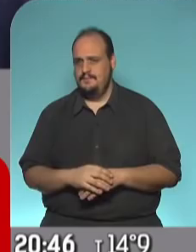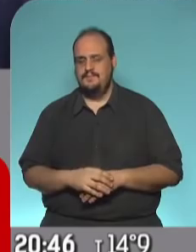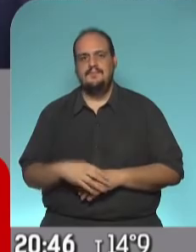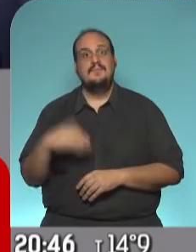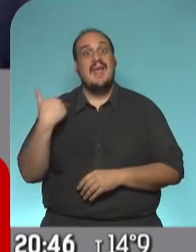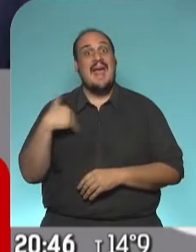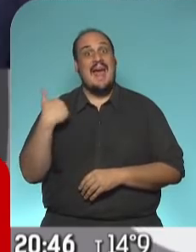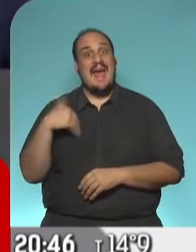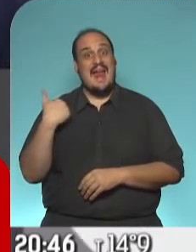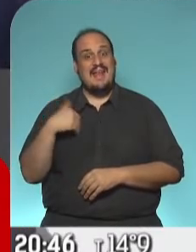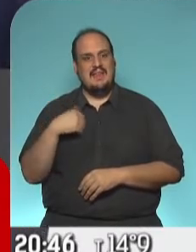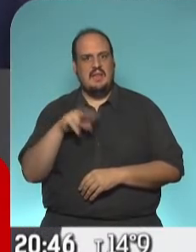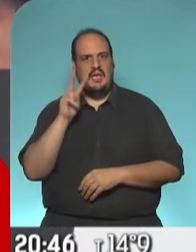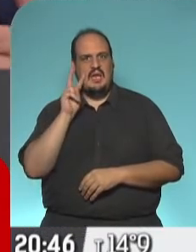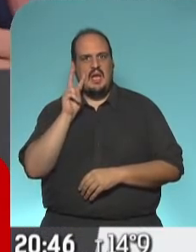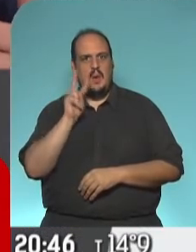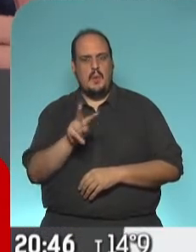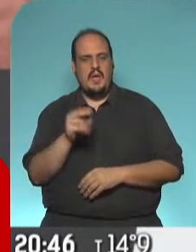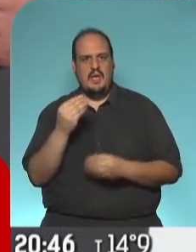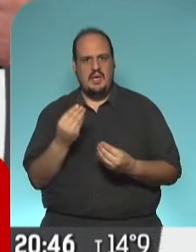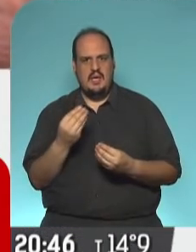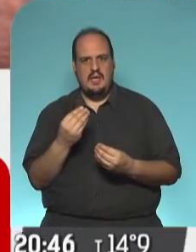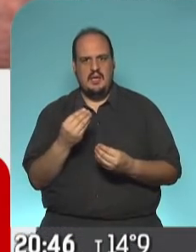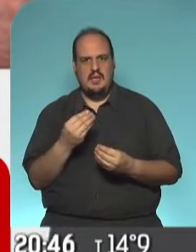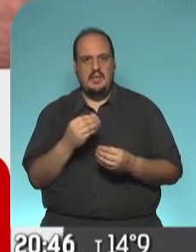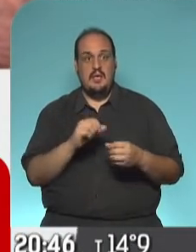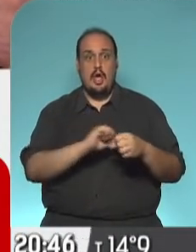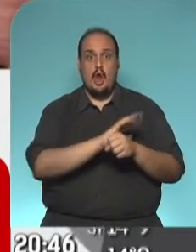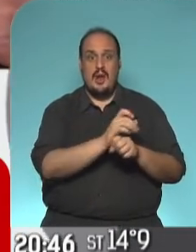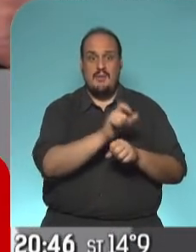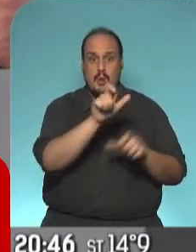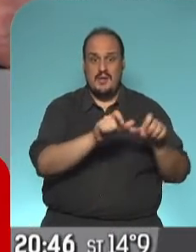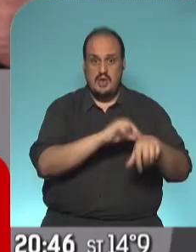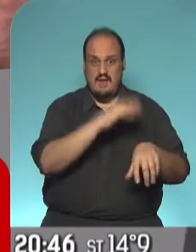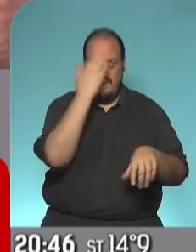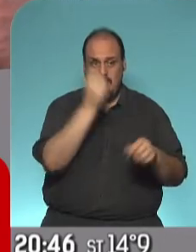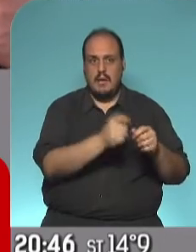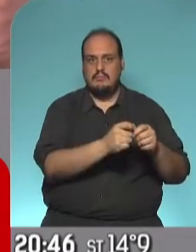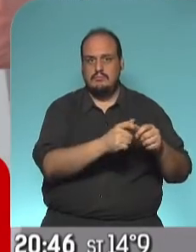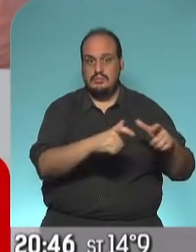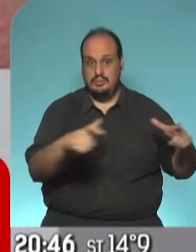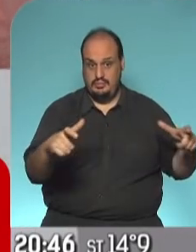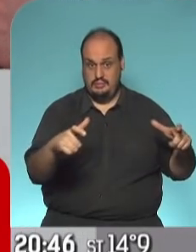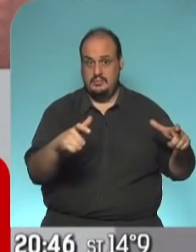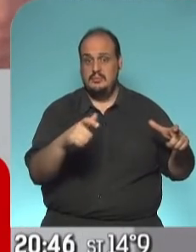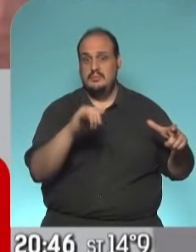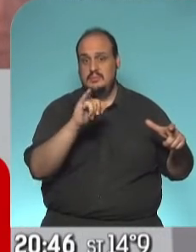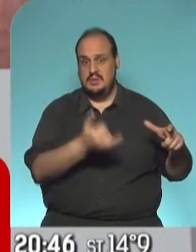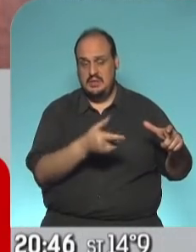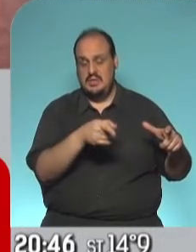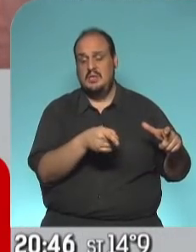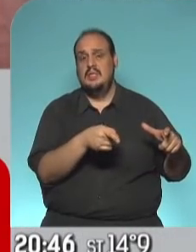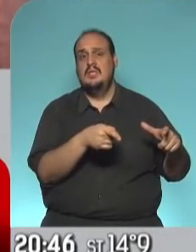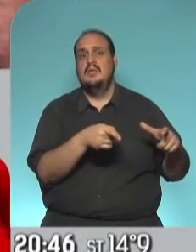Argentina lo que está observando es un aumento en la cantidad de casos. Este aumento en la cantidad de casos se produce a